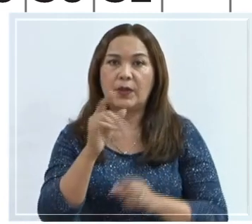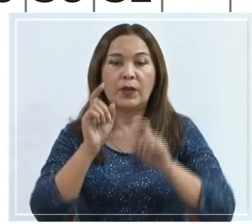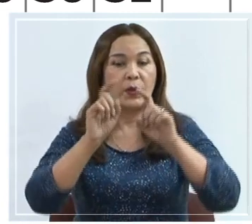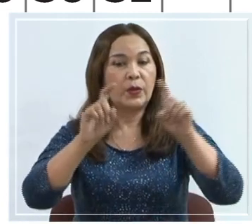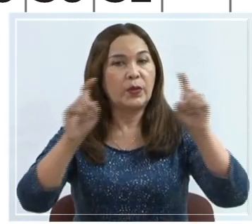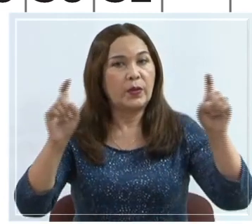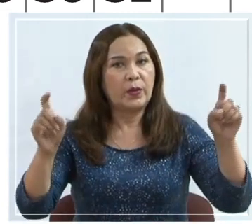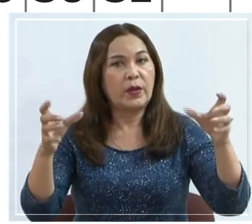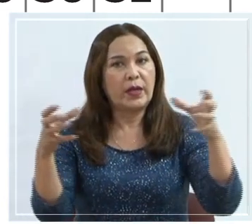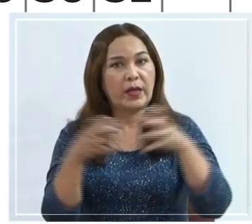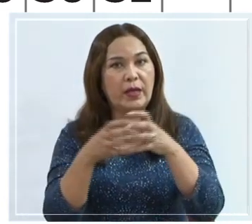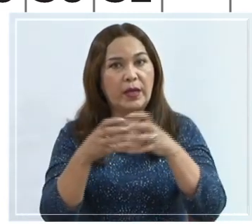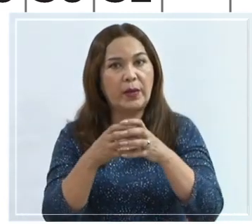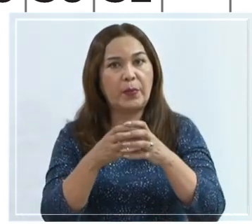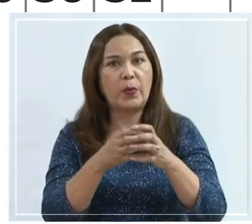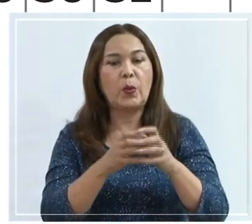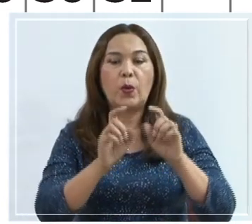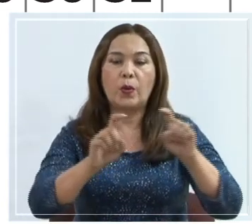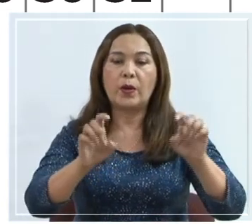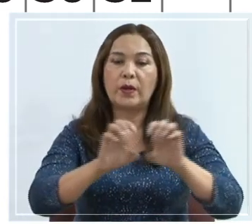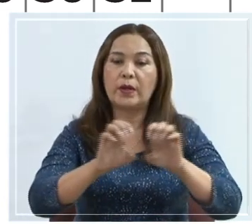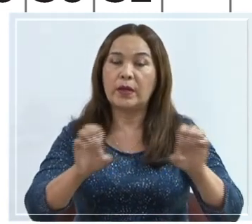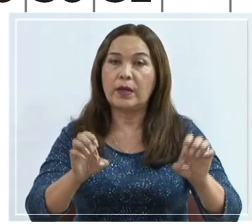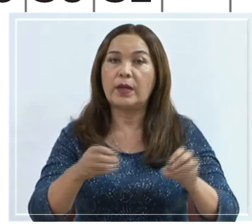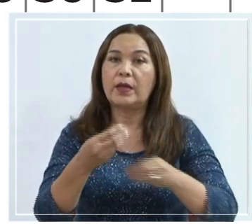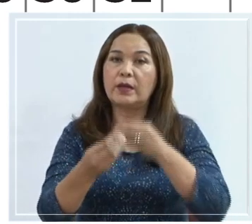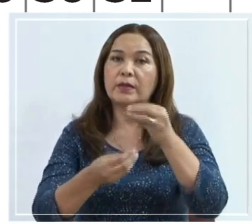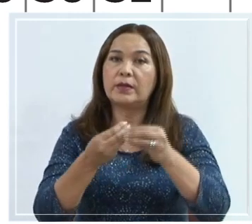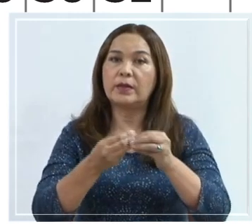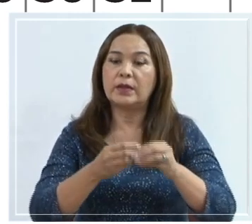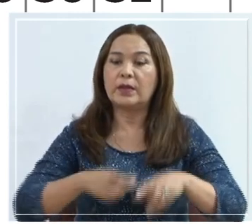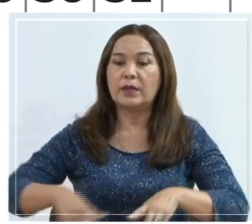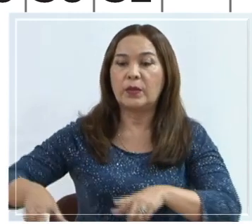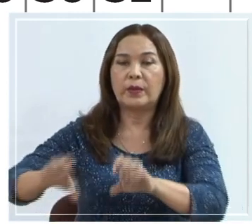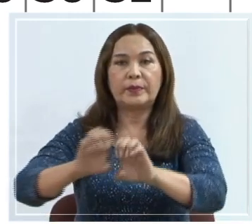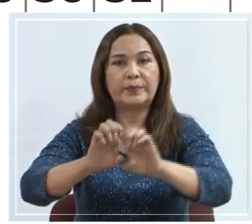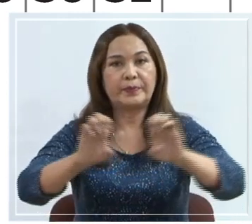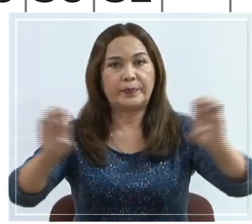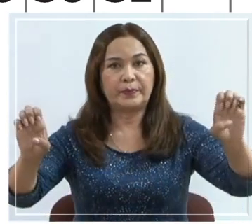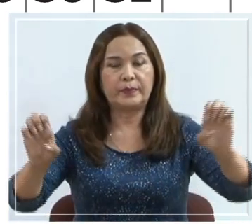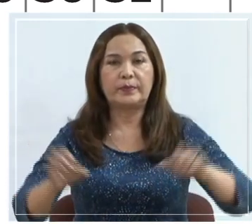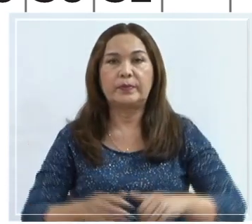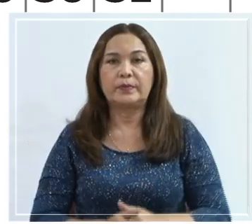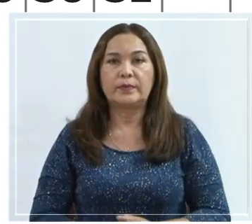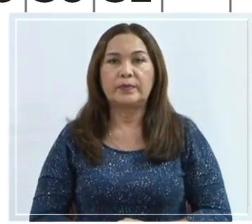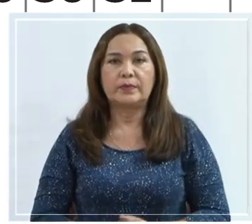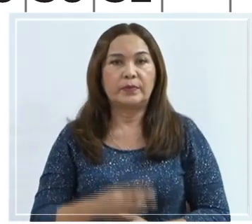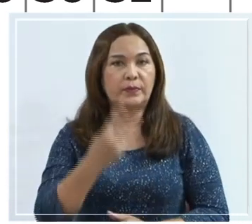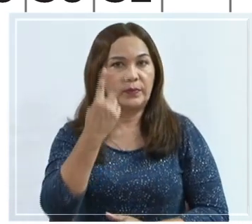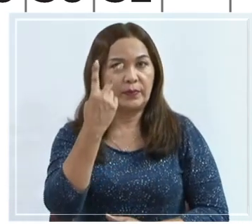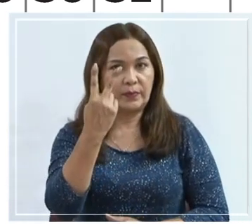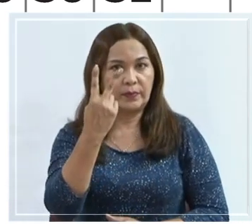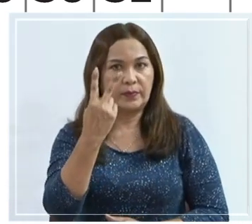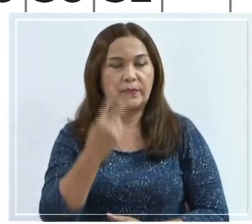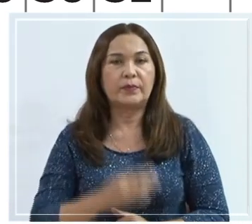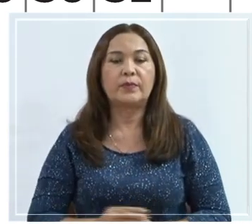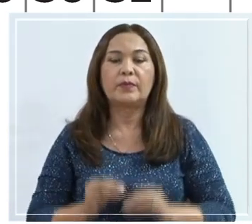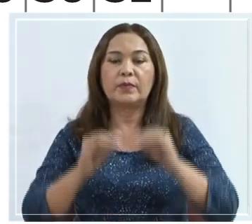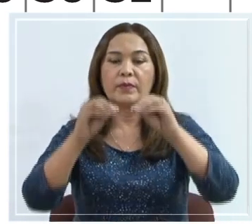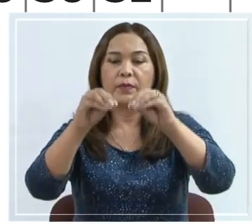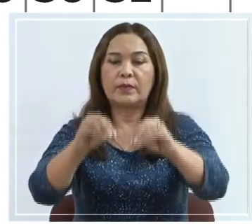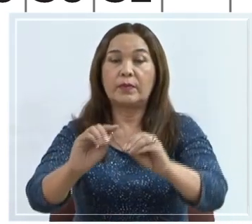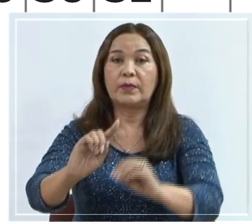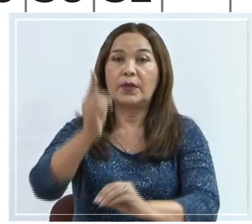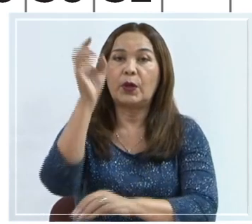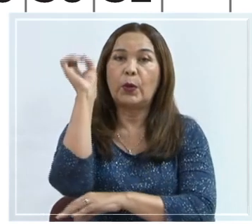formación para los equipos curriculares establecidos en las zonas educativas día 2 e